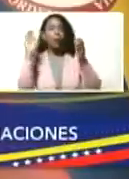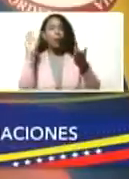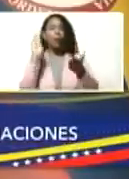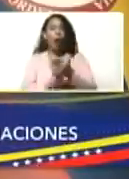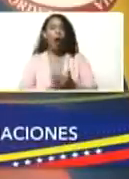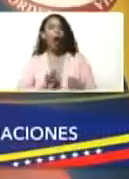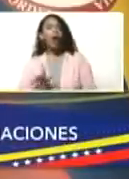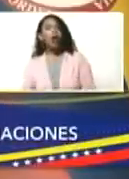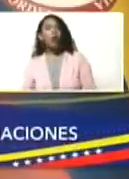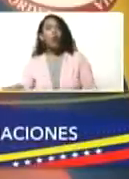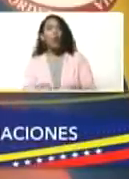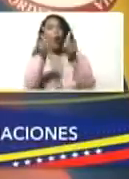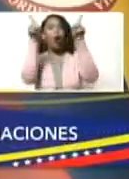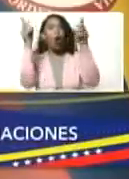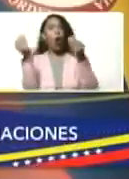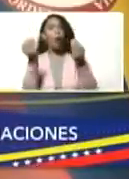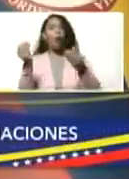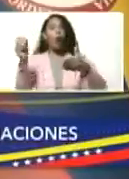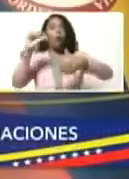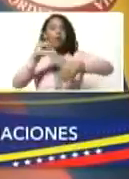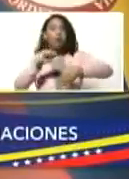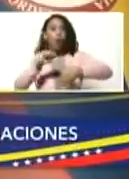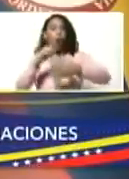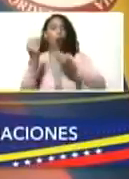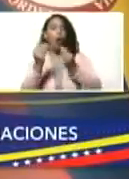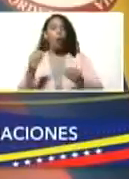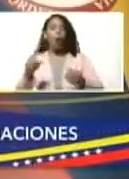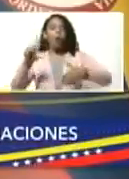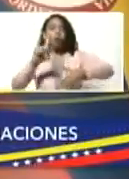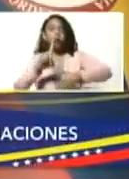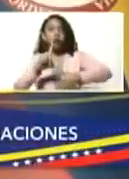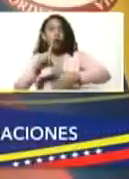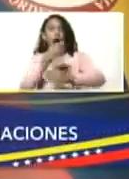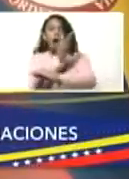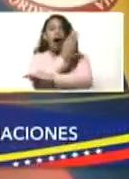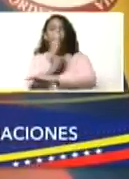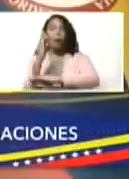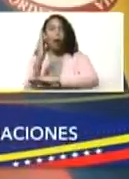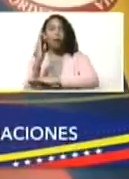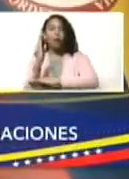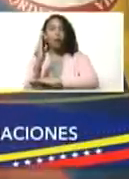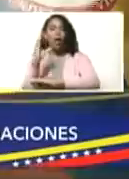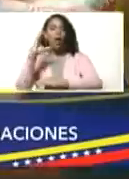común como América del Sur, como América Latina y el Caribe a la